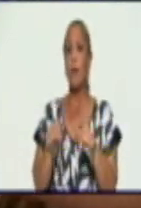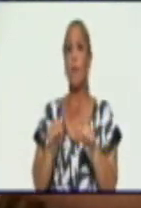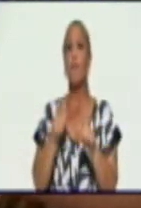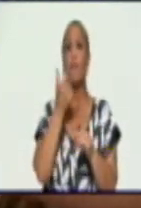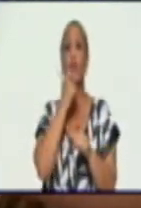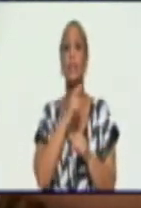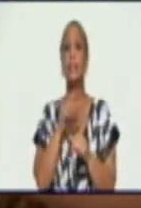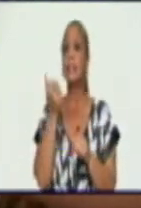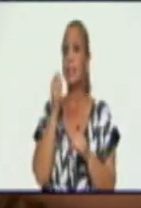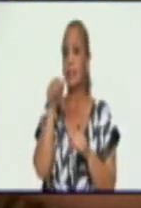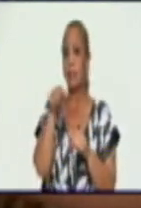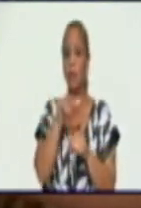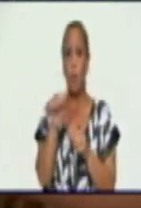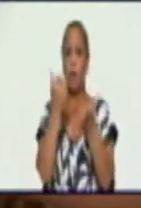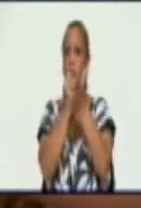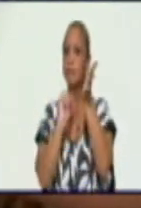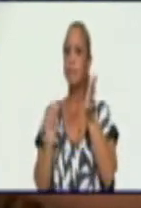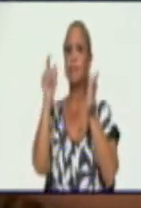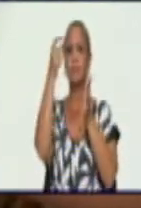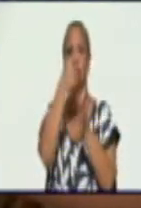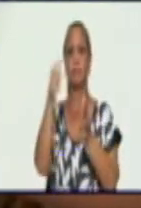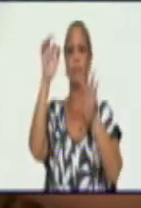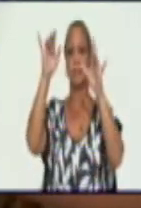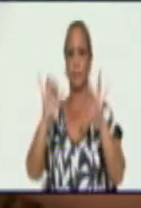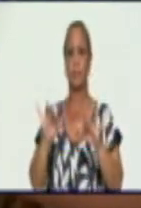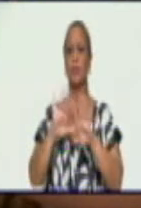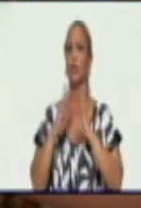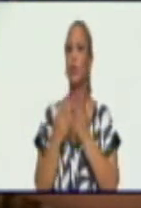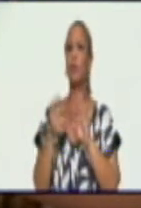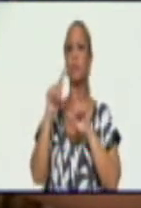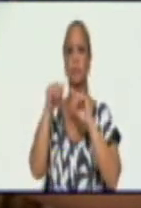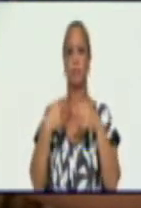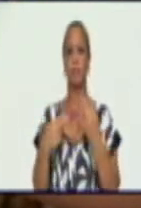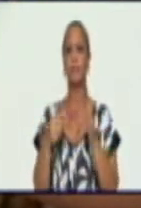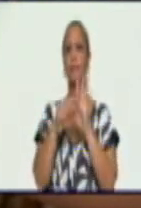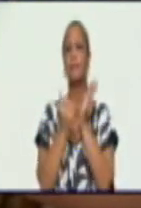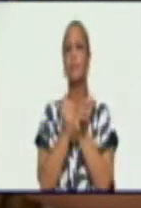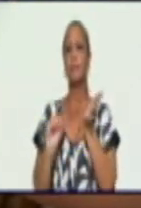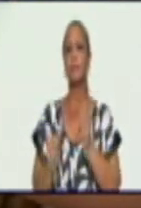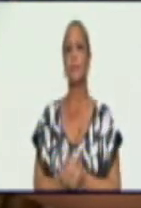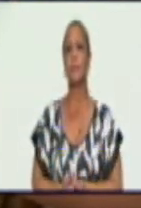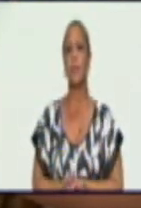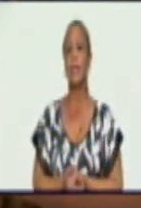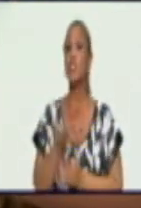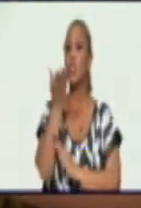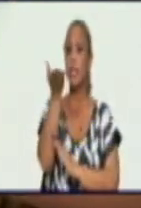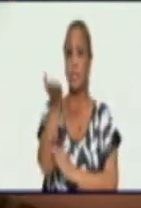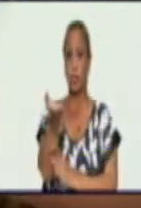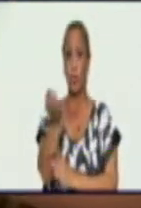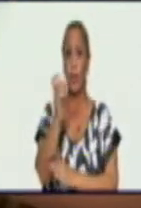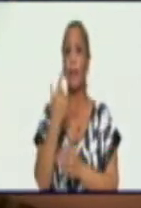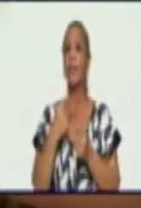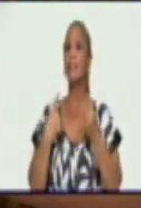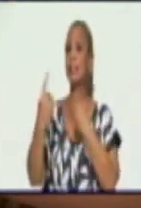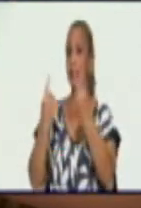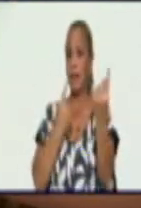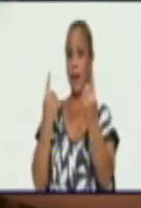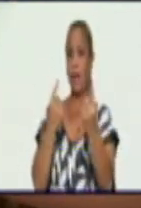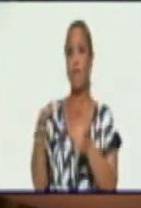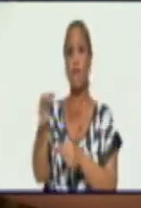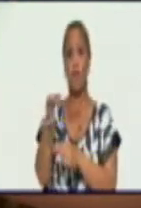nuestro primer secretario estrictamente todos los protocolos aprobados las solicitudes de traslados fuera del municipio de la provincia